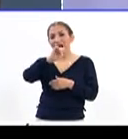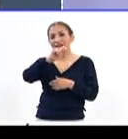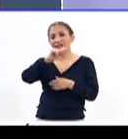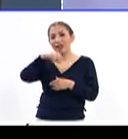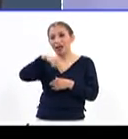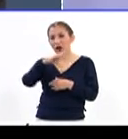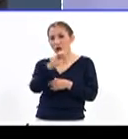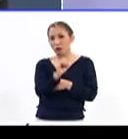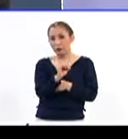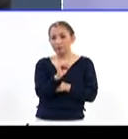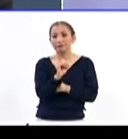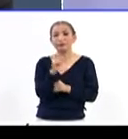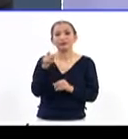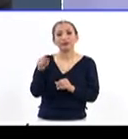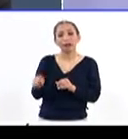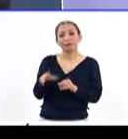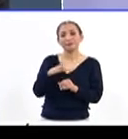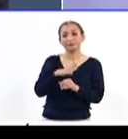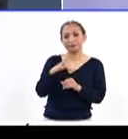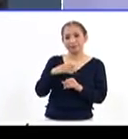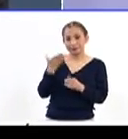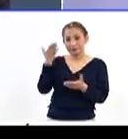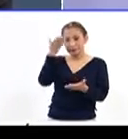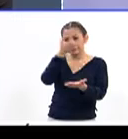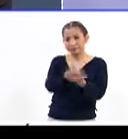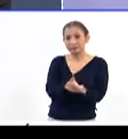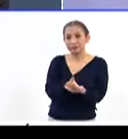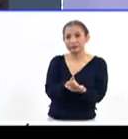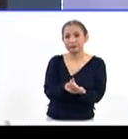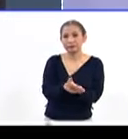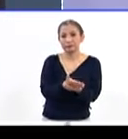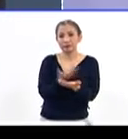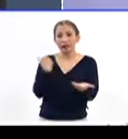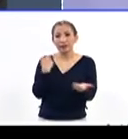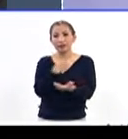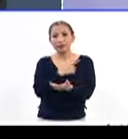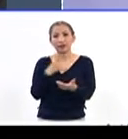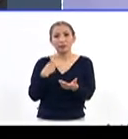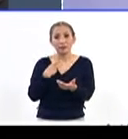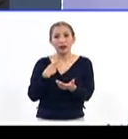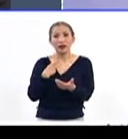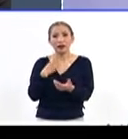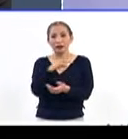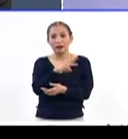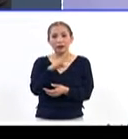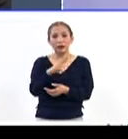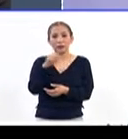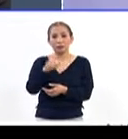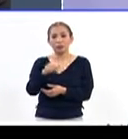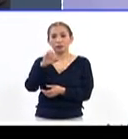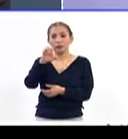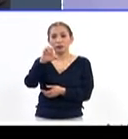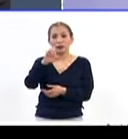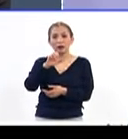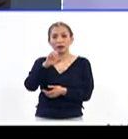El que está en Zacatenco, justamente. Entonces, ahí tienen que ingresar, previamente tienen que ingresar a